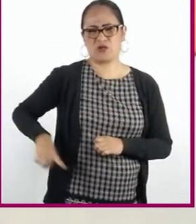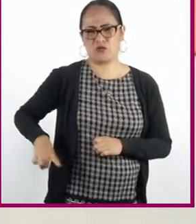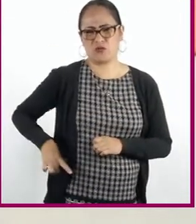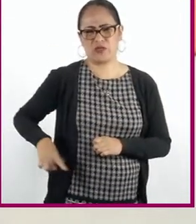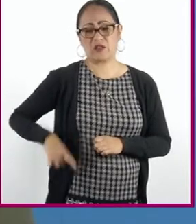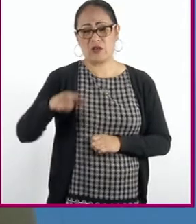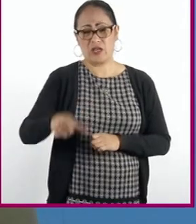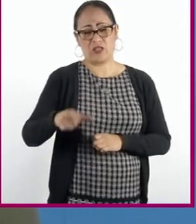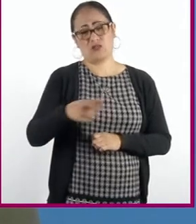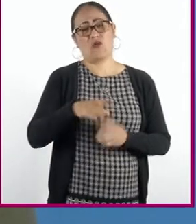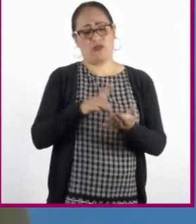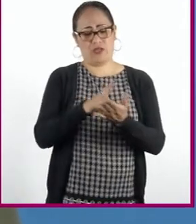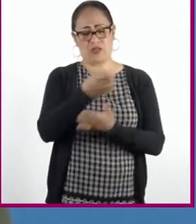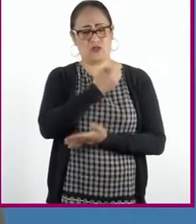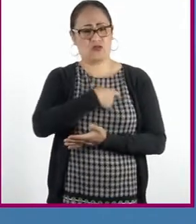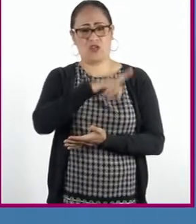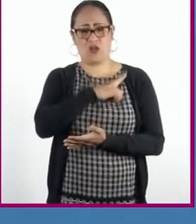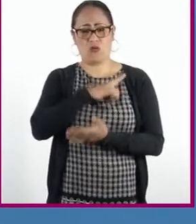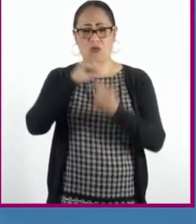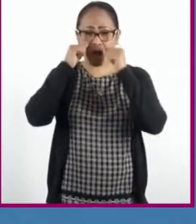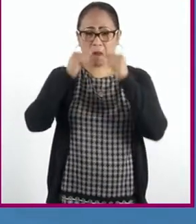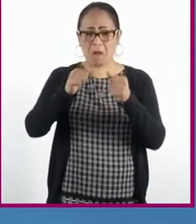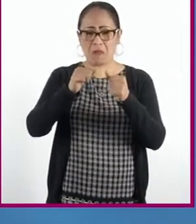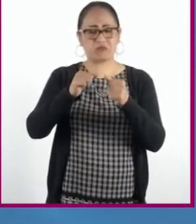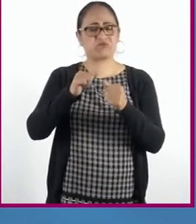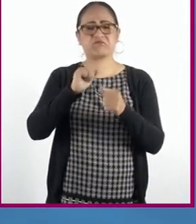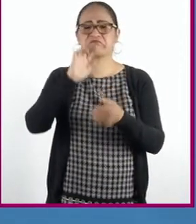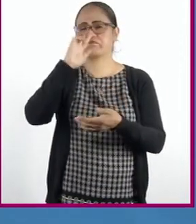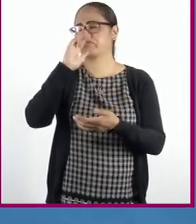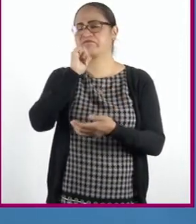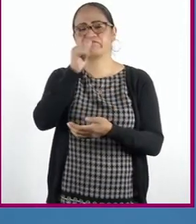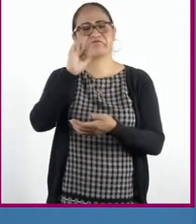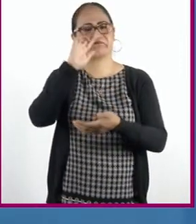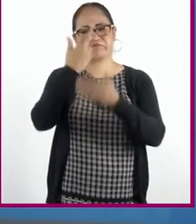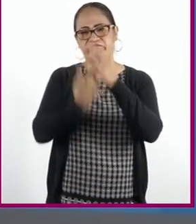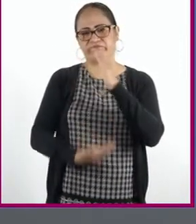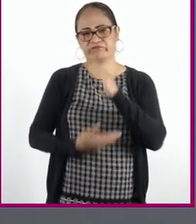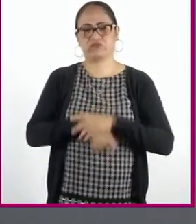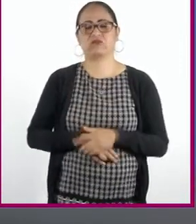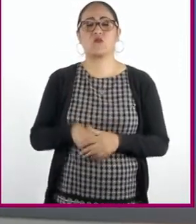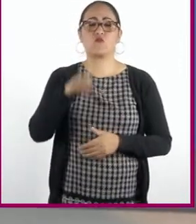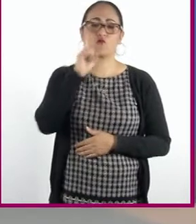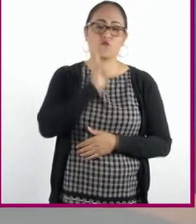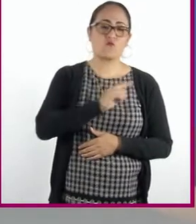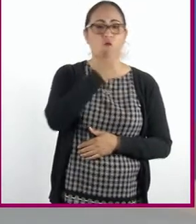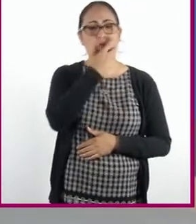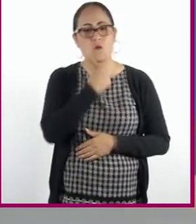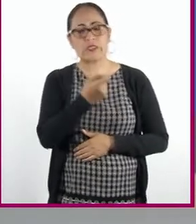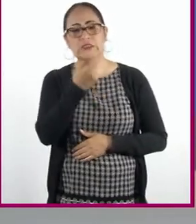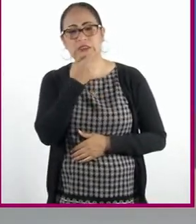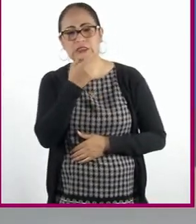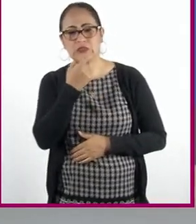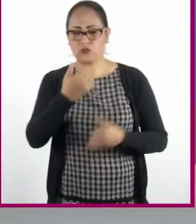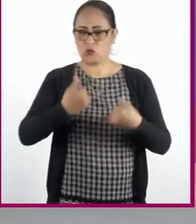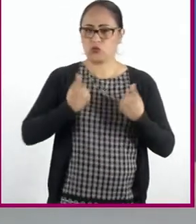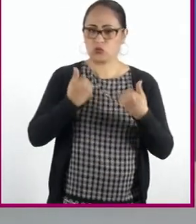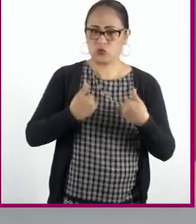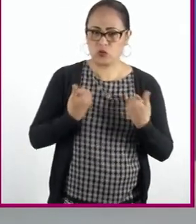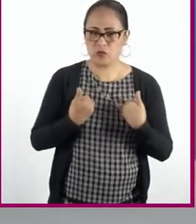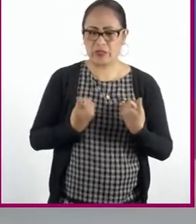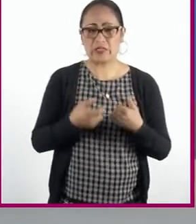derecho a la salud. En cuanto a los derechos de las niñas, niños y jóvenes, tenemos números muy altos